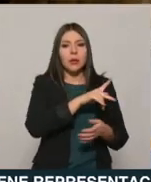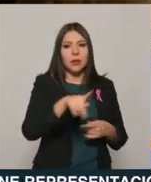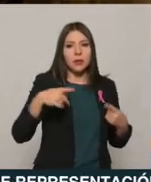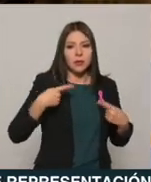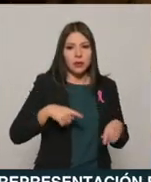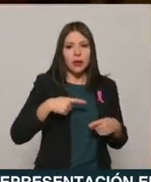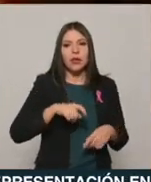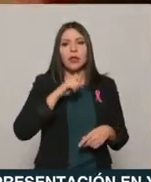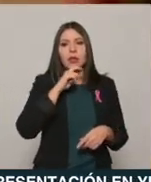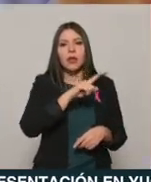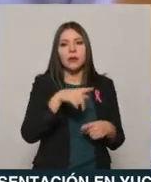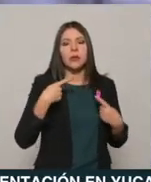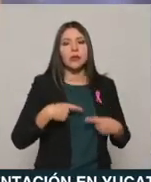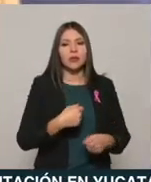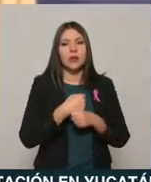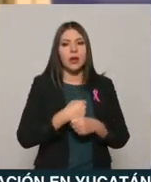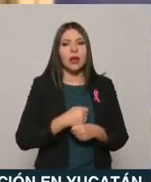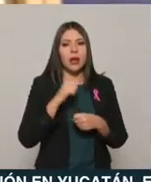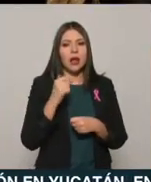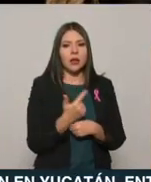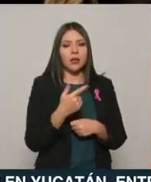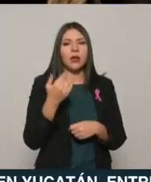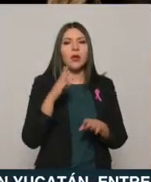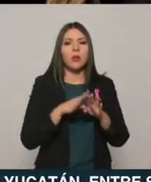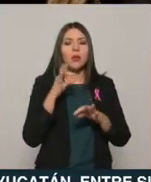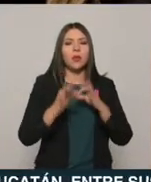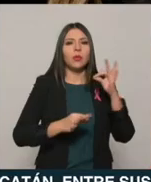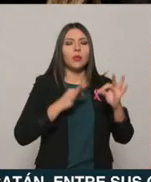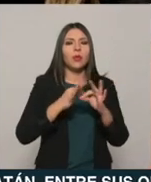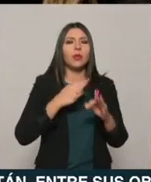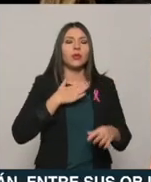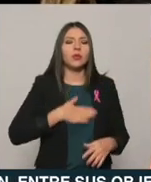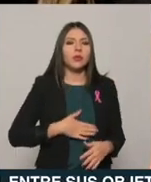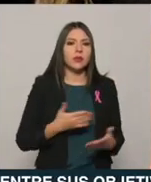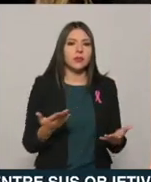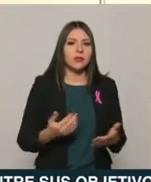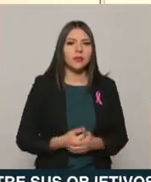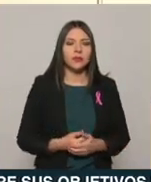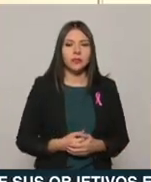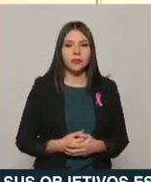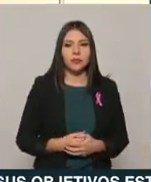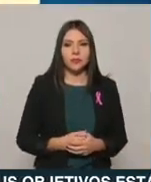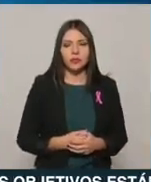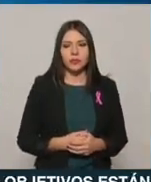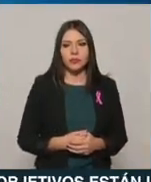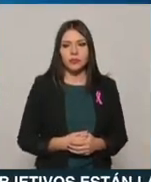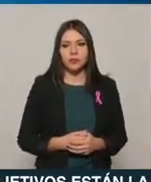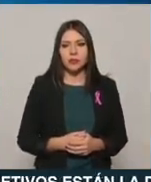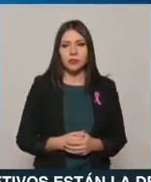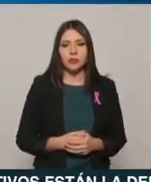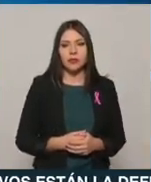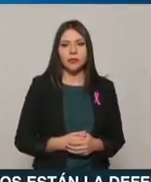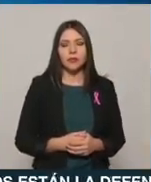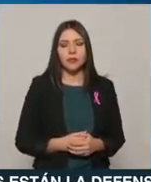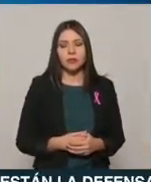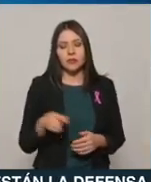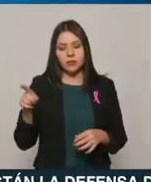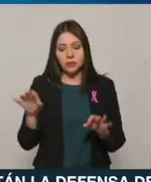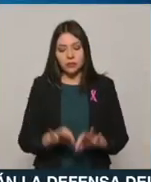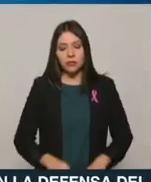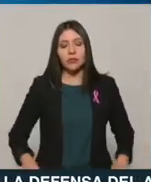pero también para los victimarios y pues así la procuración de justicia. Así es muy importante porque precisamente para los